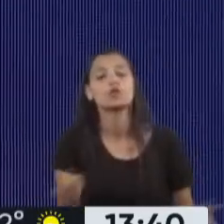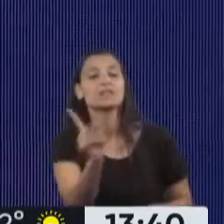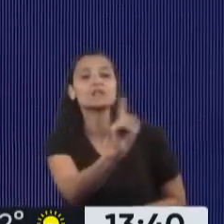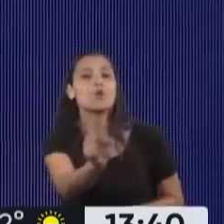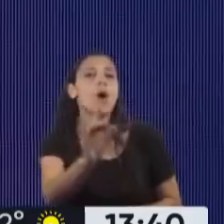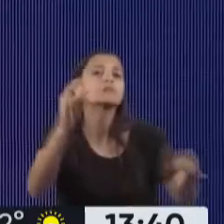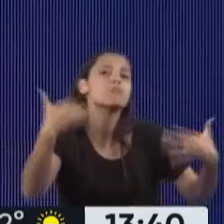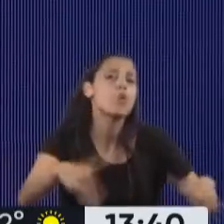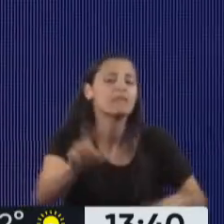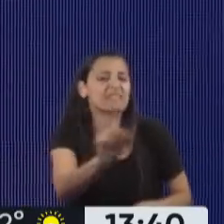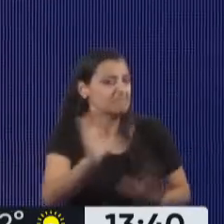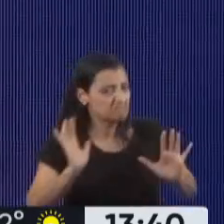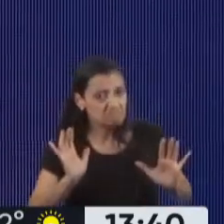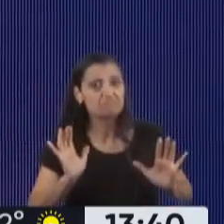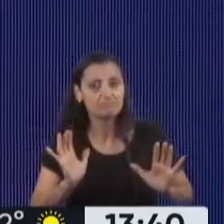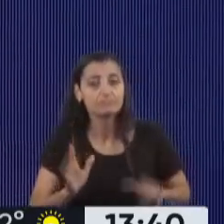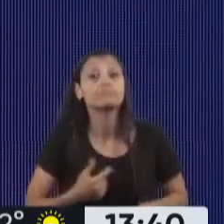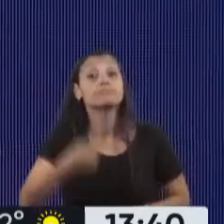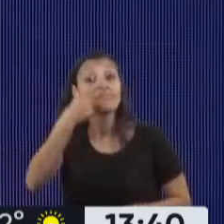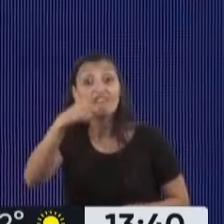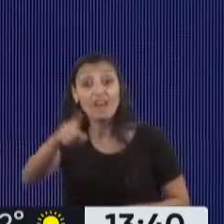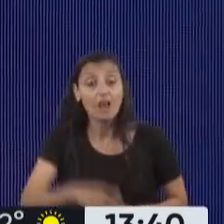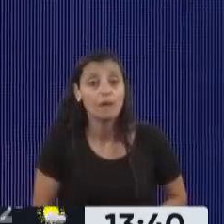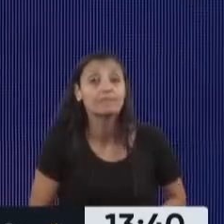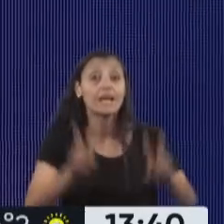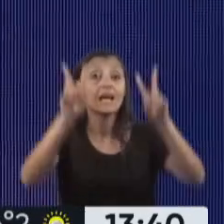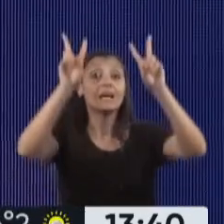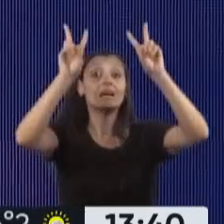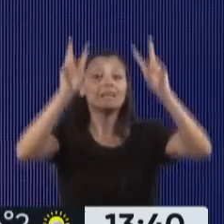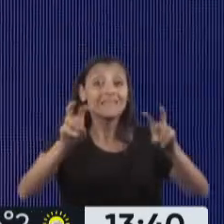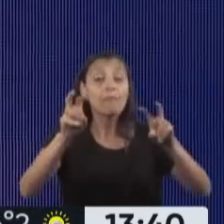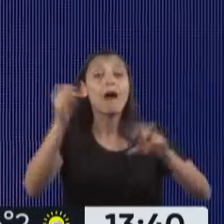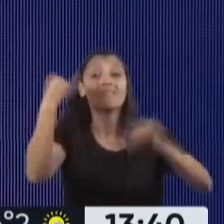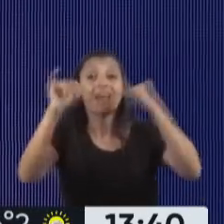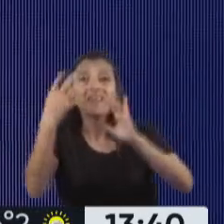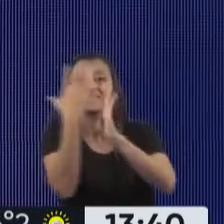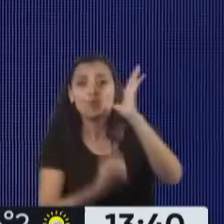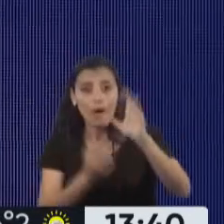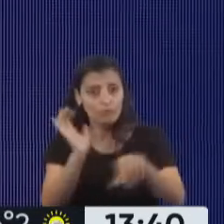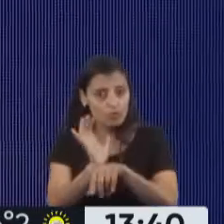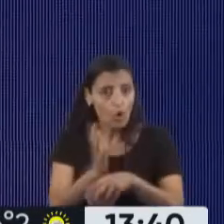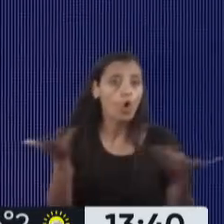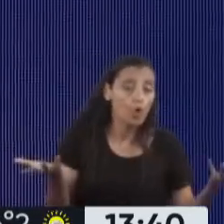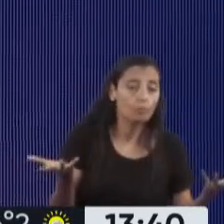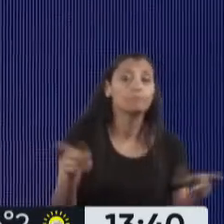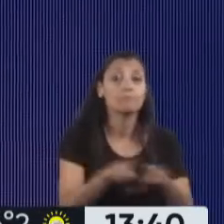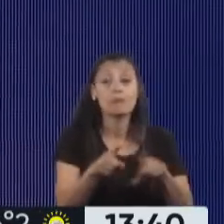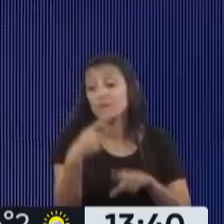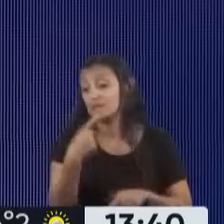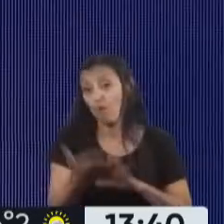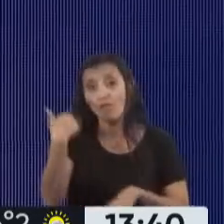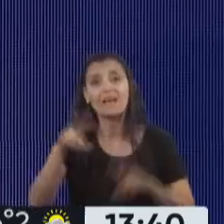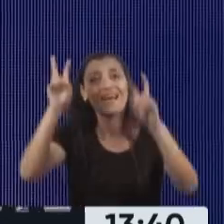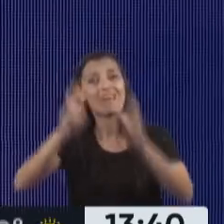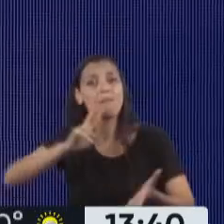tan difícil. Y finalmente, el tema de la tasa de descuento. Como les dije, la solvencia